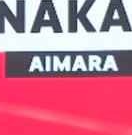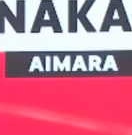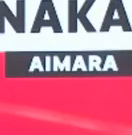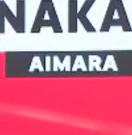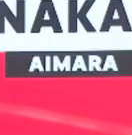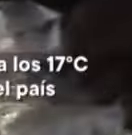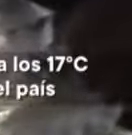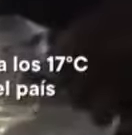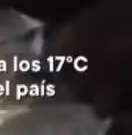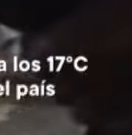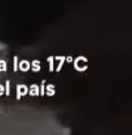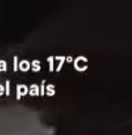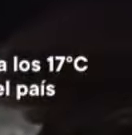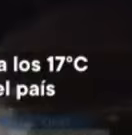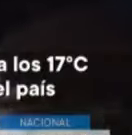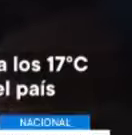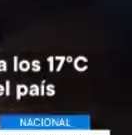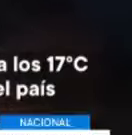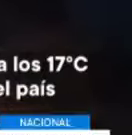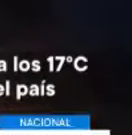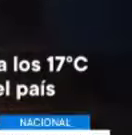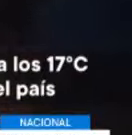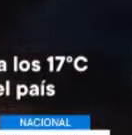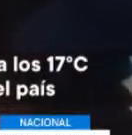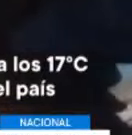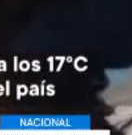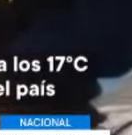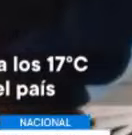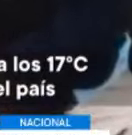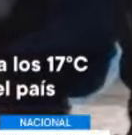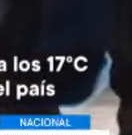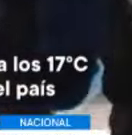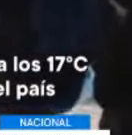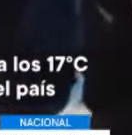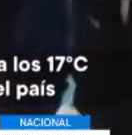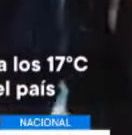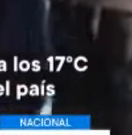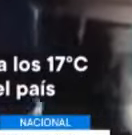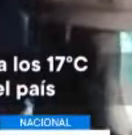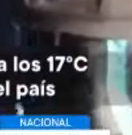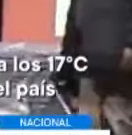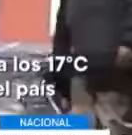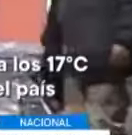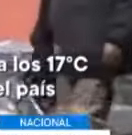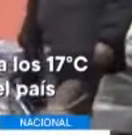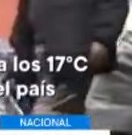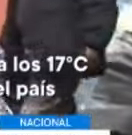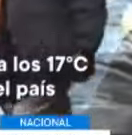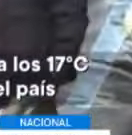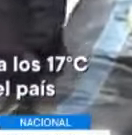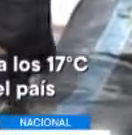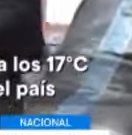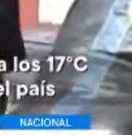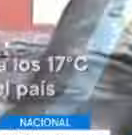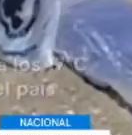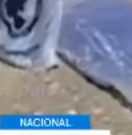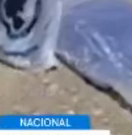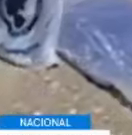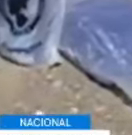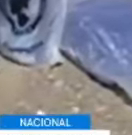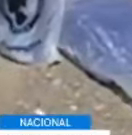nocturna en la sierra centro y sur del país. Y a Tiauga Campi Saranta Sitkaquiñari, Arumara Caja Sintit